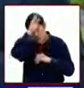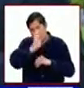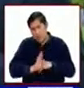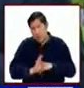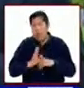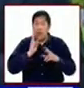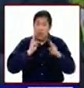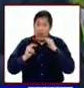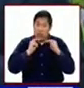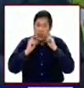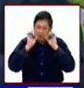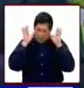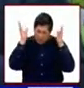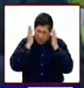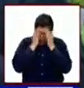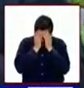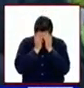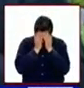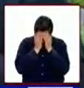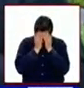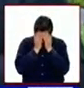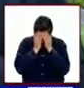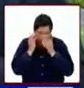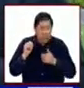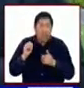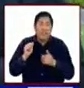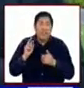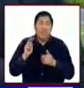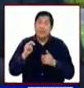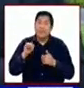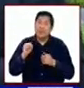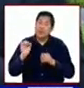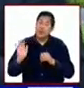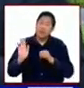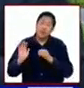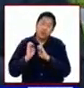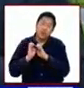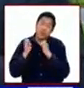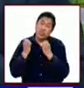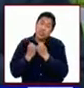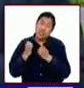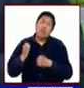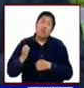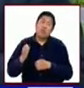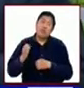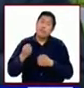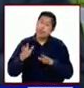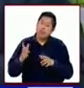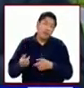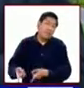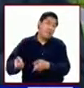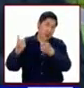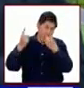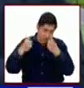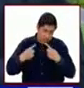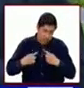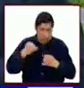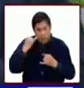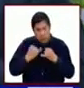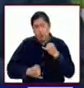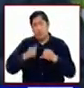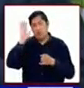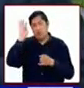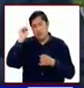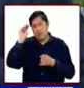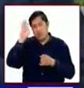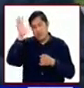eso. Anoticiado de esta tragedia, Marcelo Martins dejó la concentración con su equipo Cerro Porteño para estar presente en el